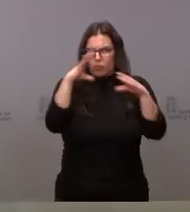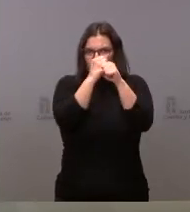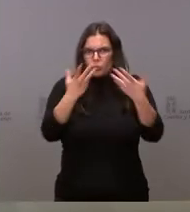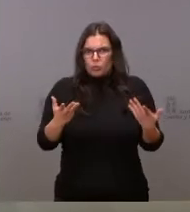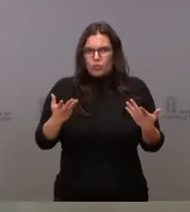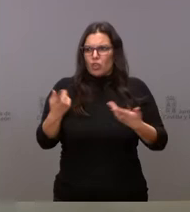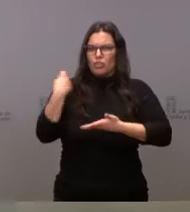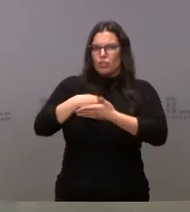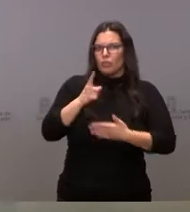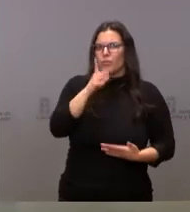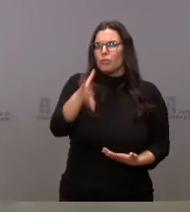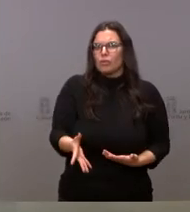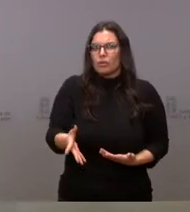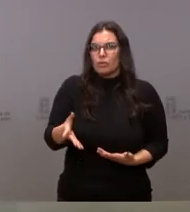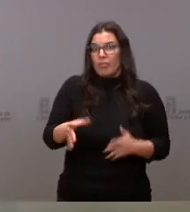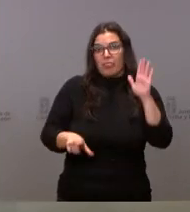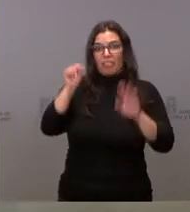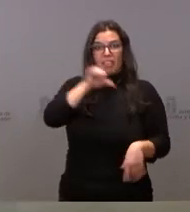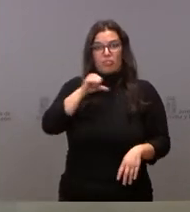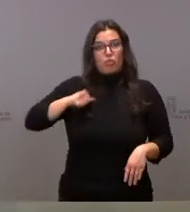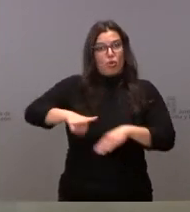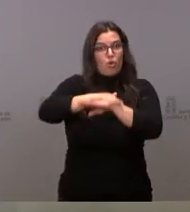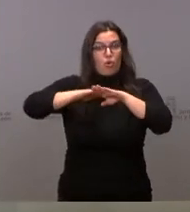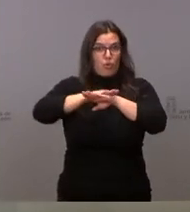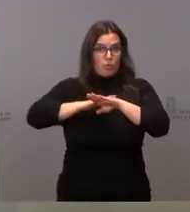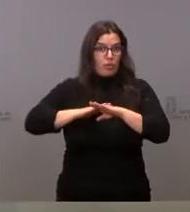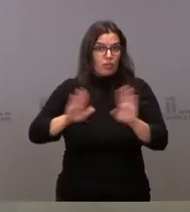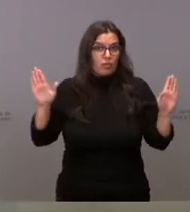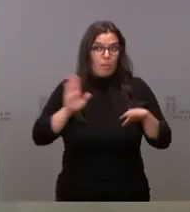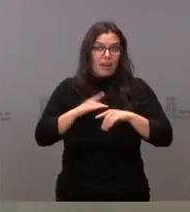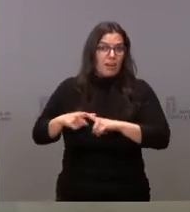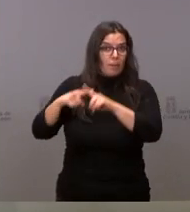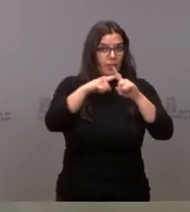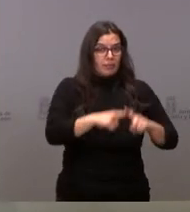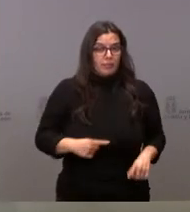excluidos unilateralmente por parte del gobierno de ese reparto